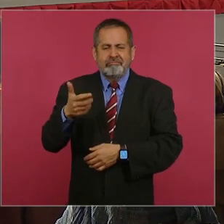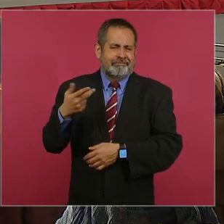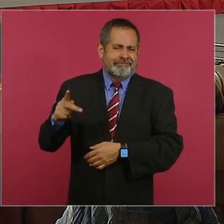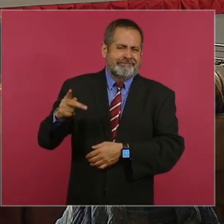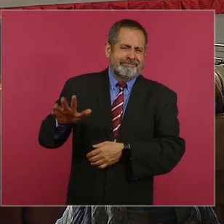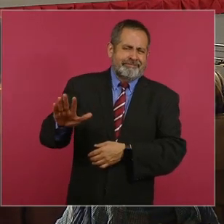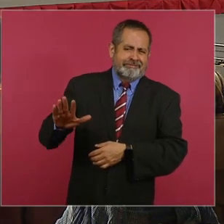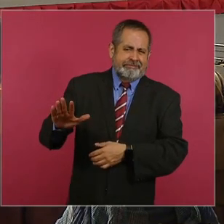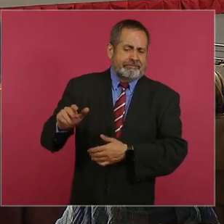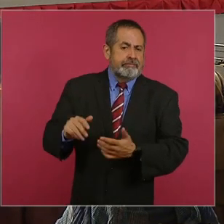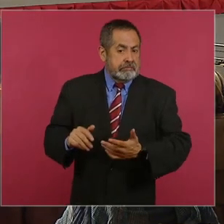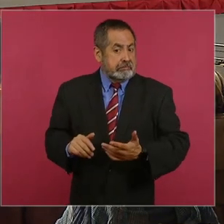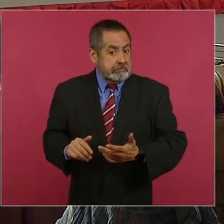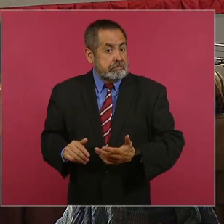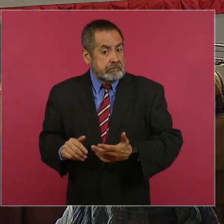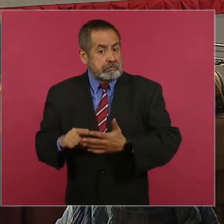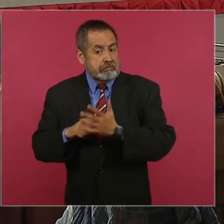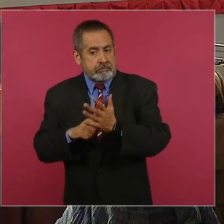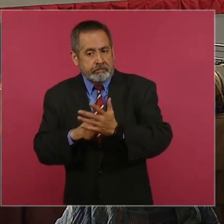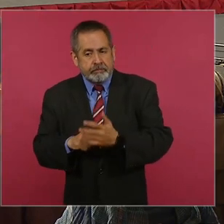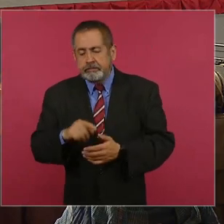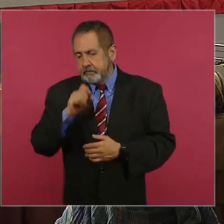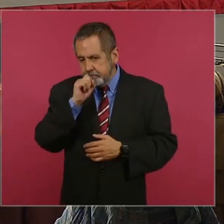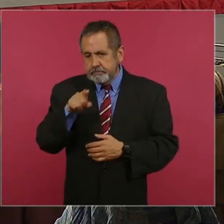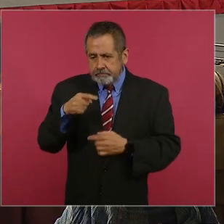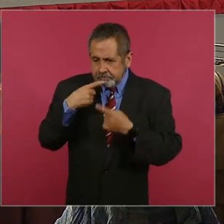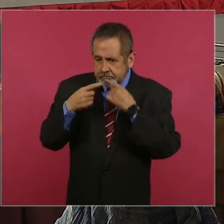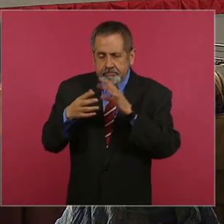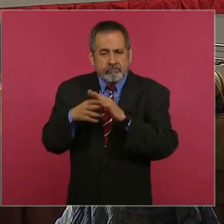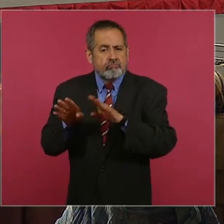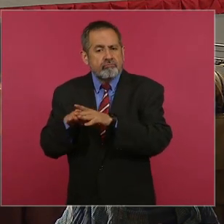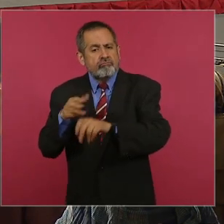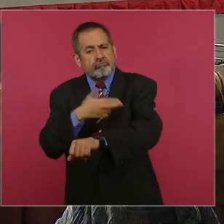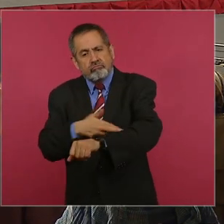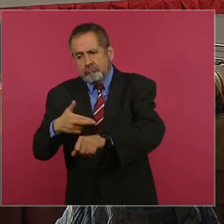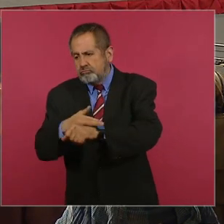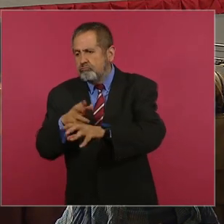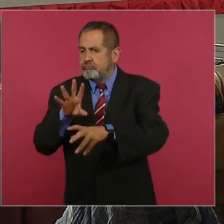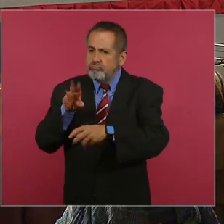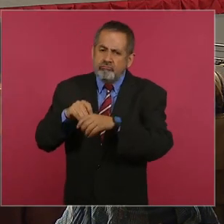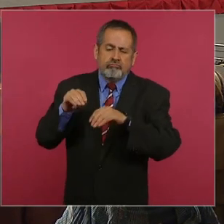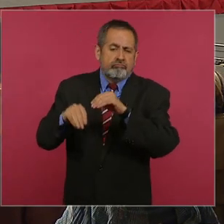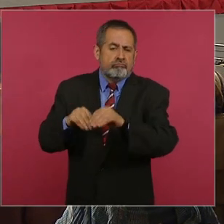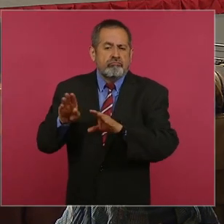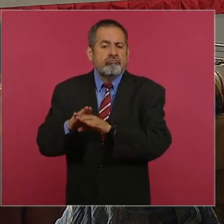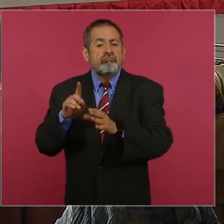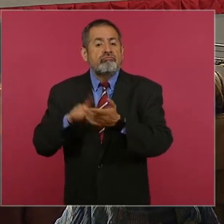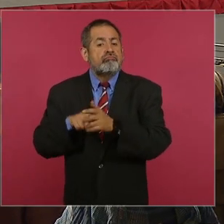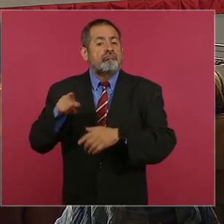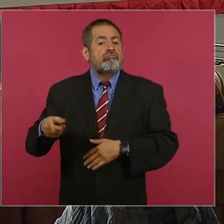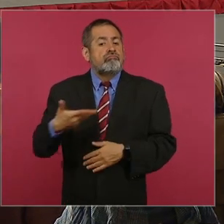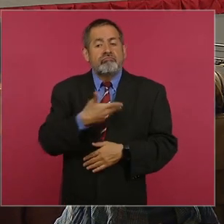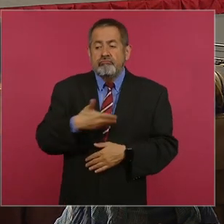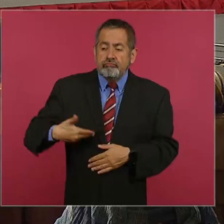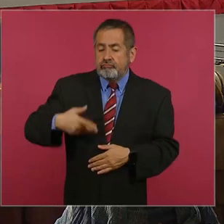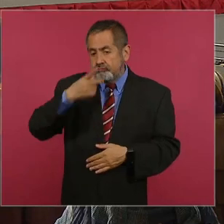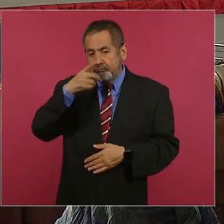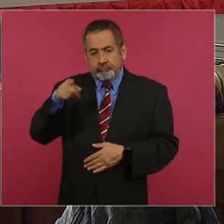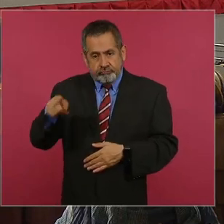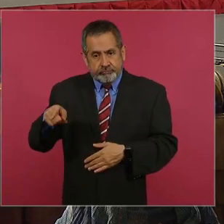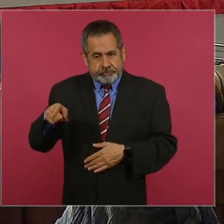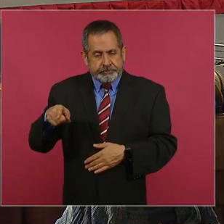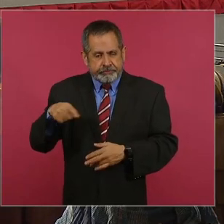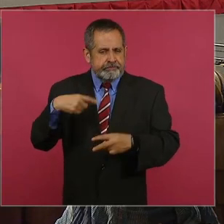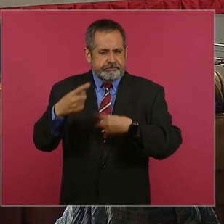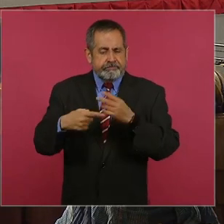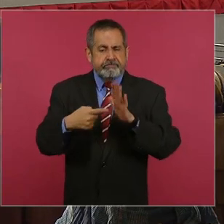arqueológicas que se atienden en este programa de mejoramiento de zonas arqueológicas como lo ha dicho el presidente ahora les vamos